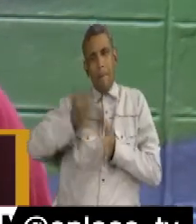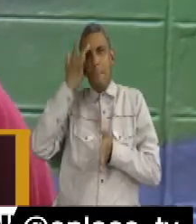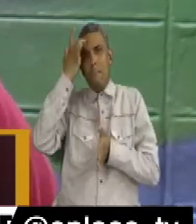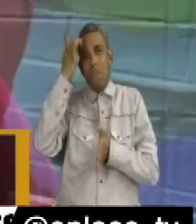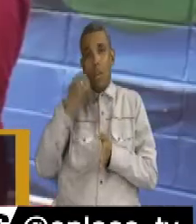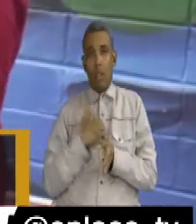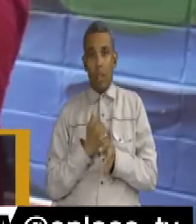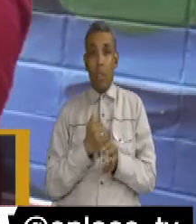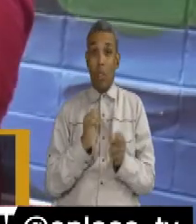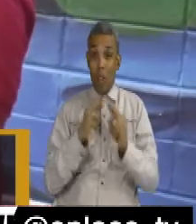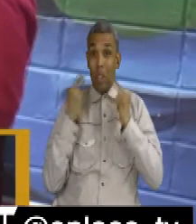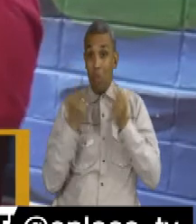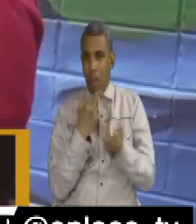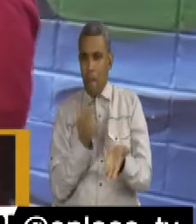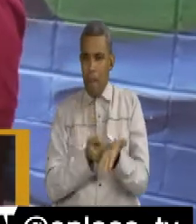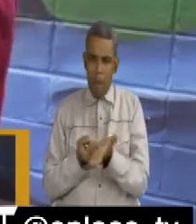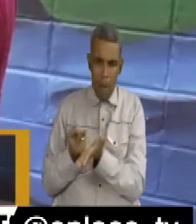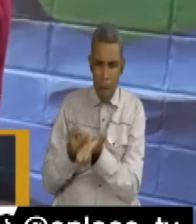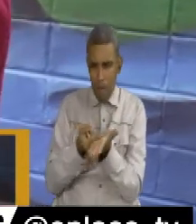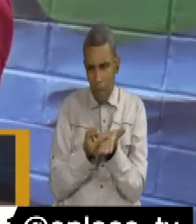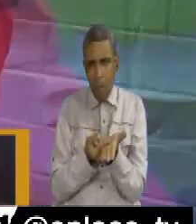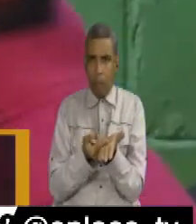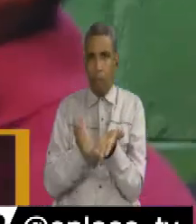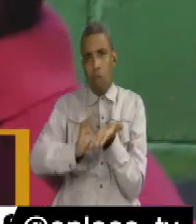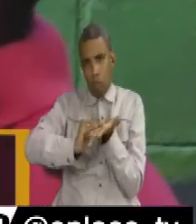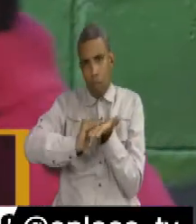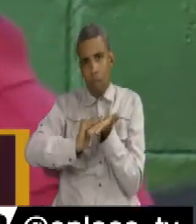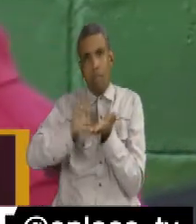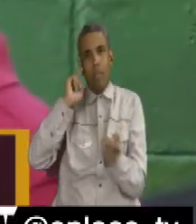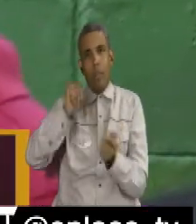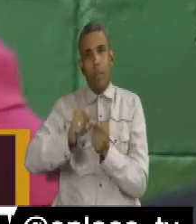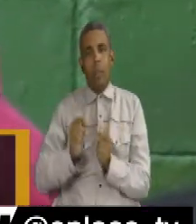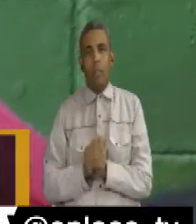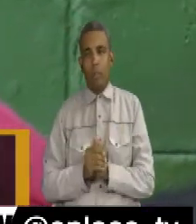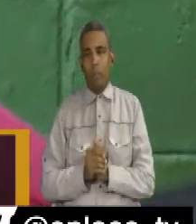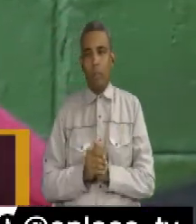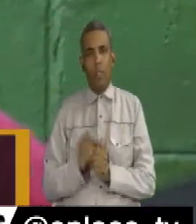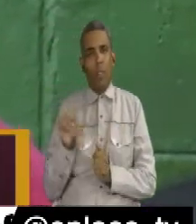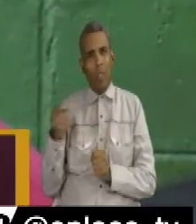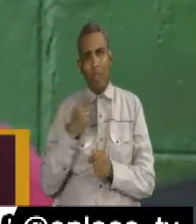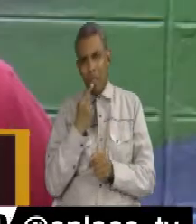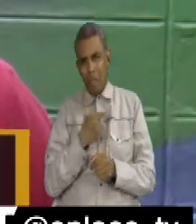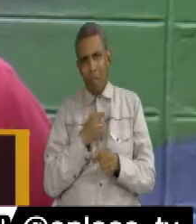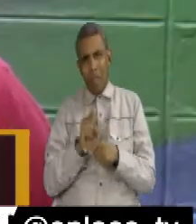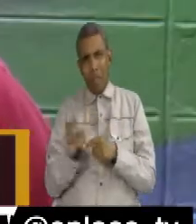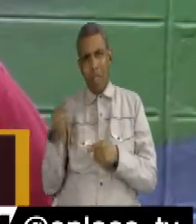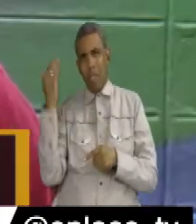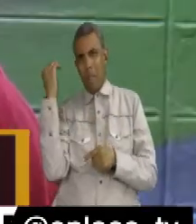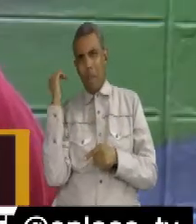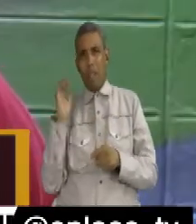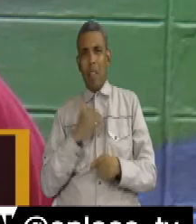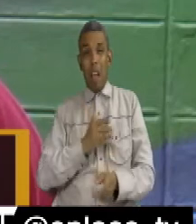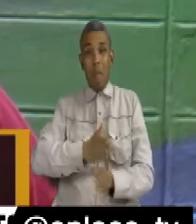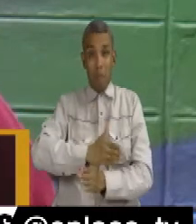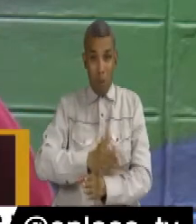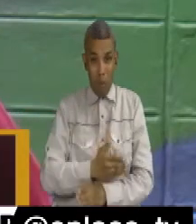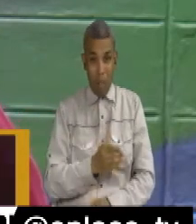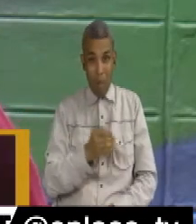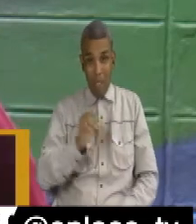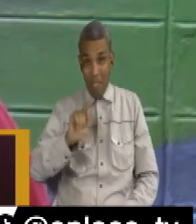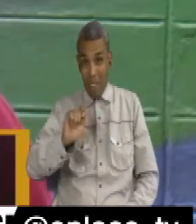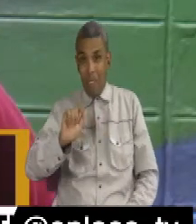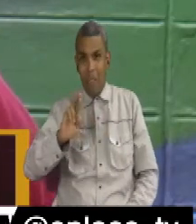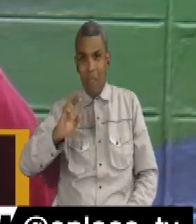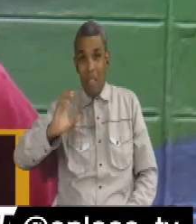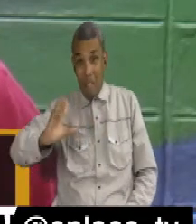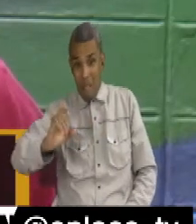tipo de hechos. Ortiz, quien además es secretario de Credo, sostuvo que la crisis de la semana pasada ya fue superada. Se ha evidenciado pues que las FARC mantienen